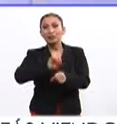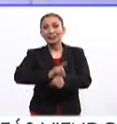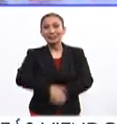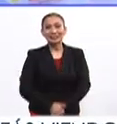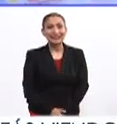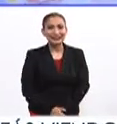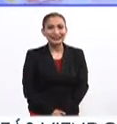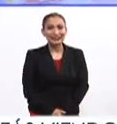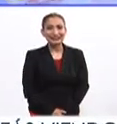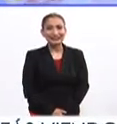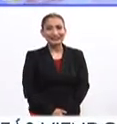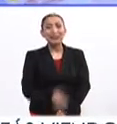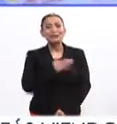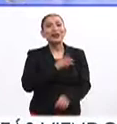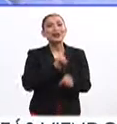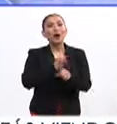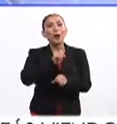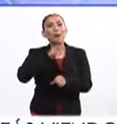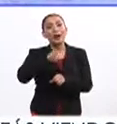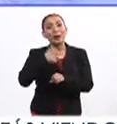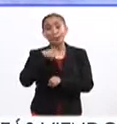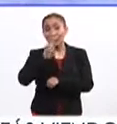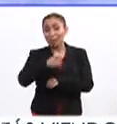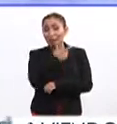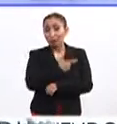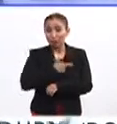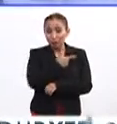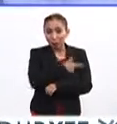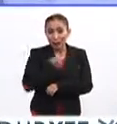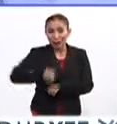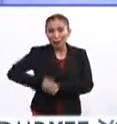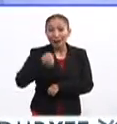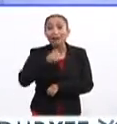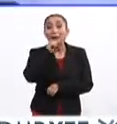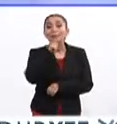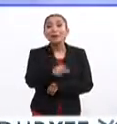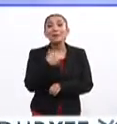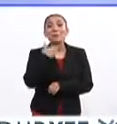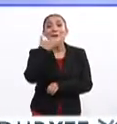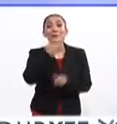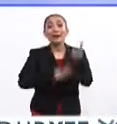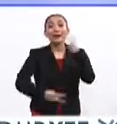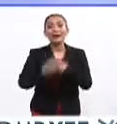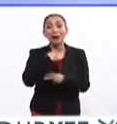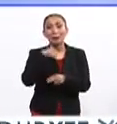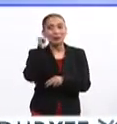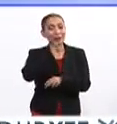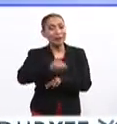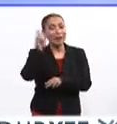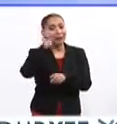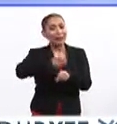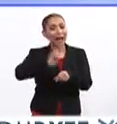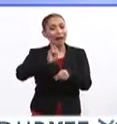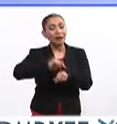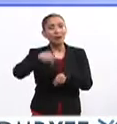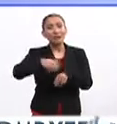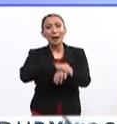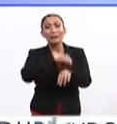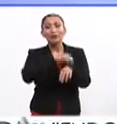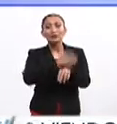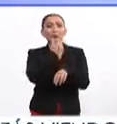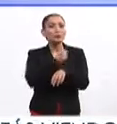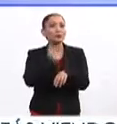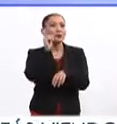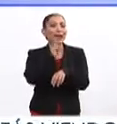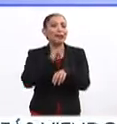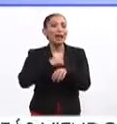días. Muy buenos días, Omar, es un verdadero placer saludarte, pero sobre todo darle la bienvenida, como todos los días, a los amigos y